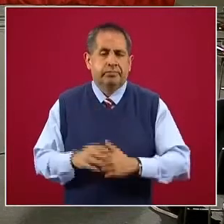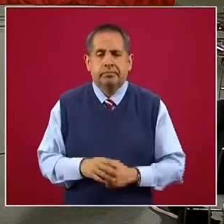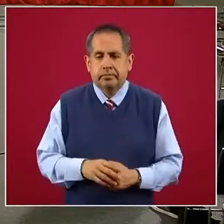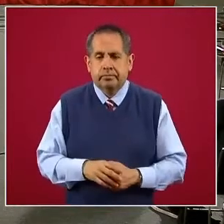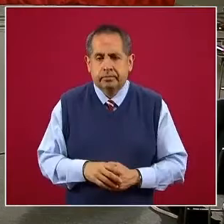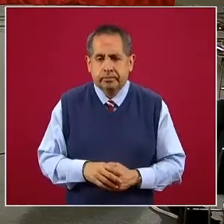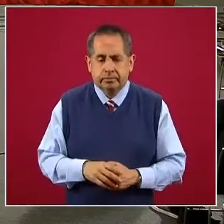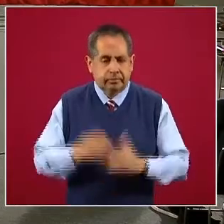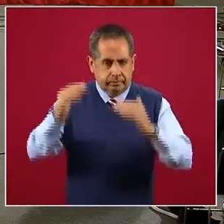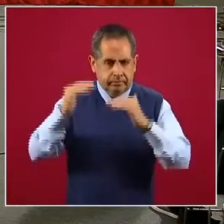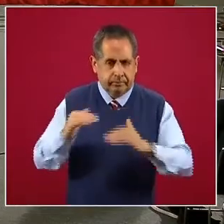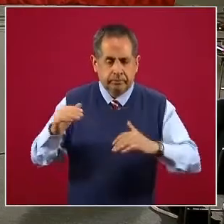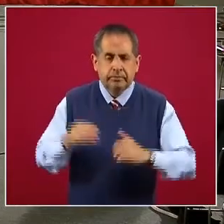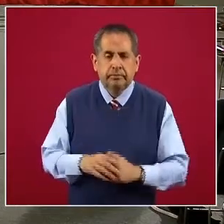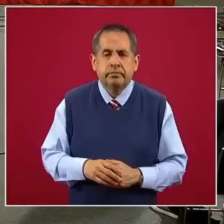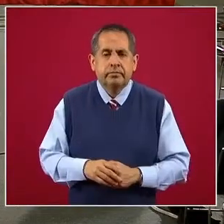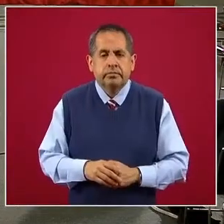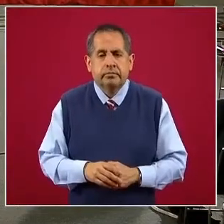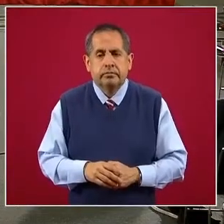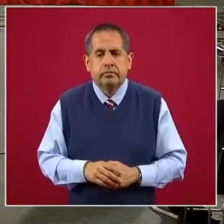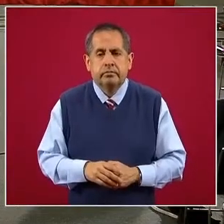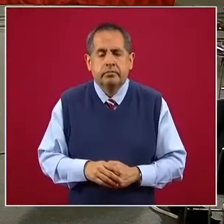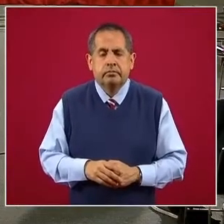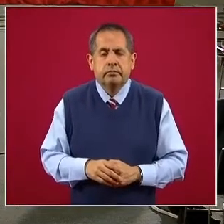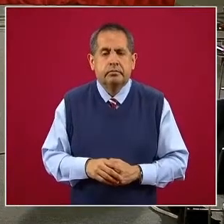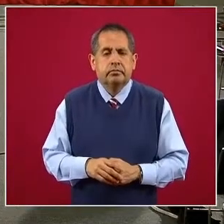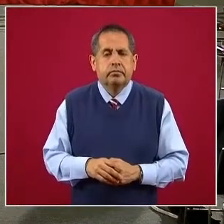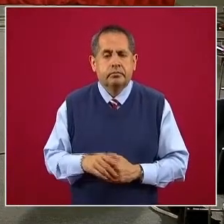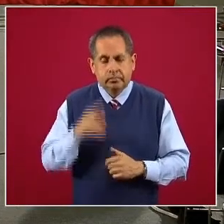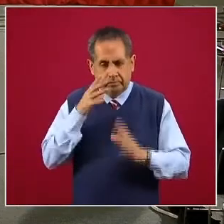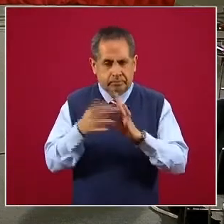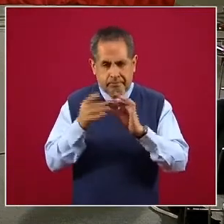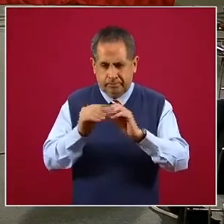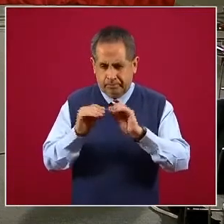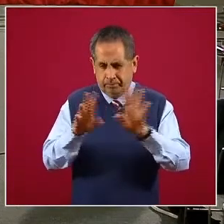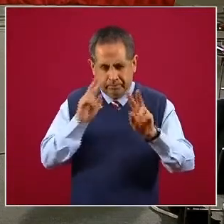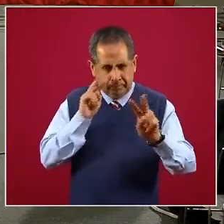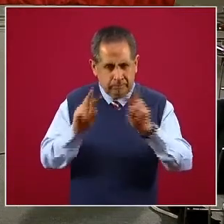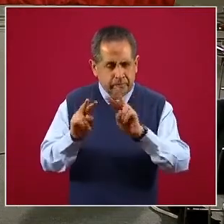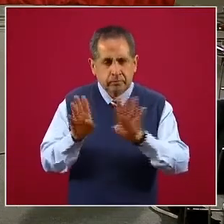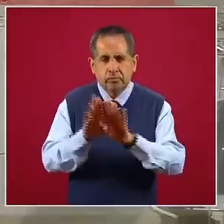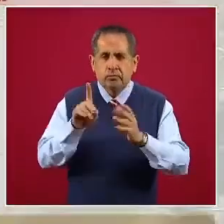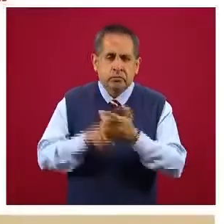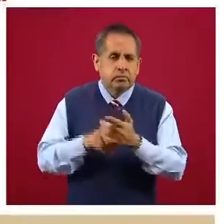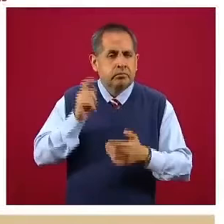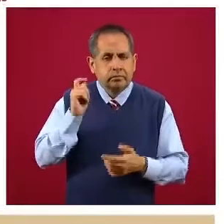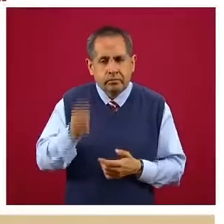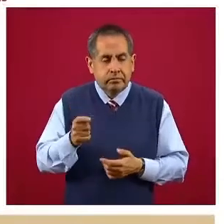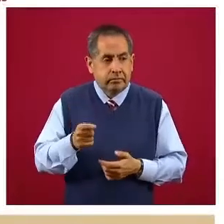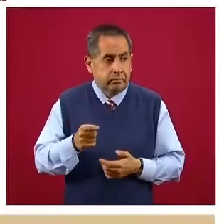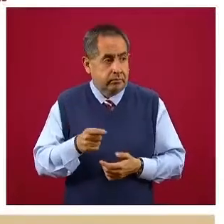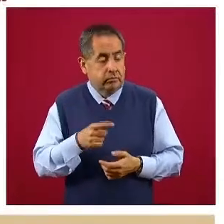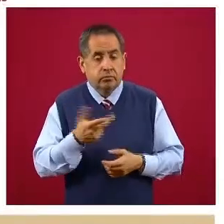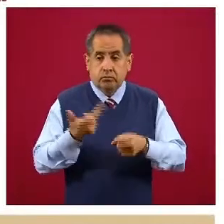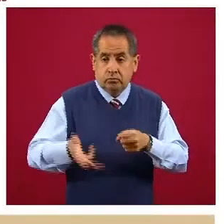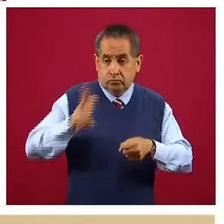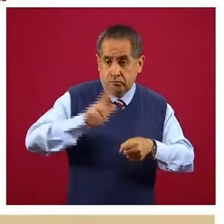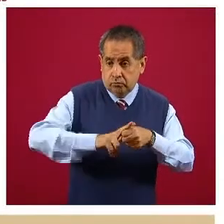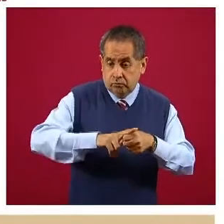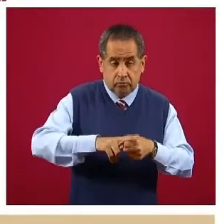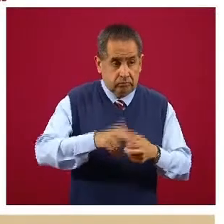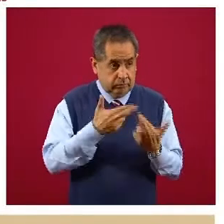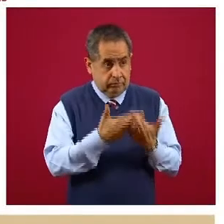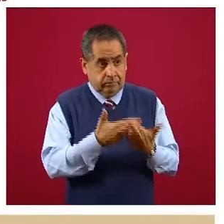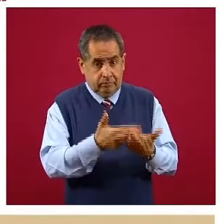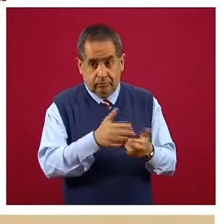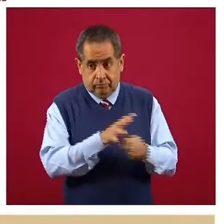Me parece, veamos la siguiente diapositiva, vamos a pasar ahora a ver precisamente la ocupación y disponibilidad hospitalaria. Esta